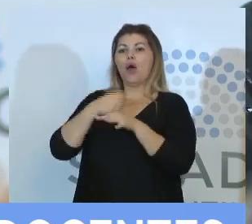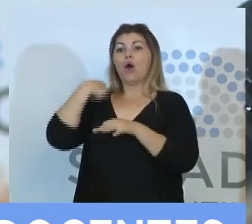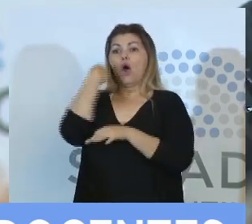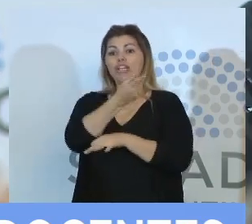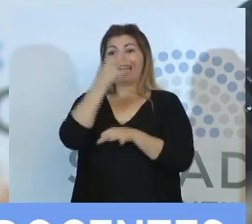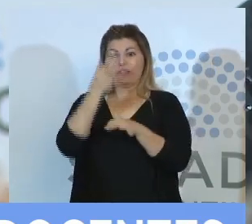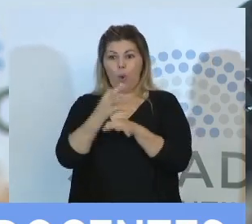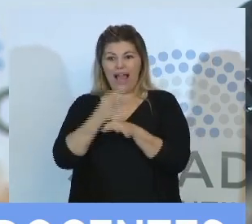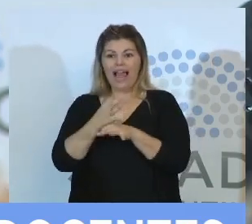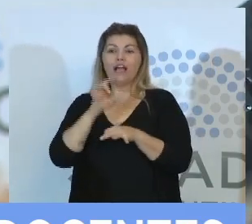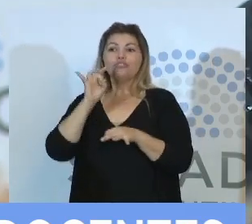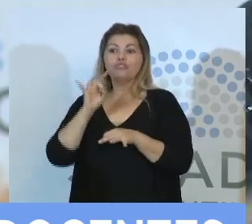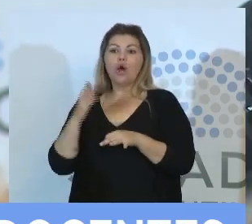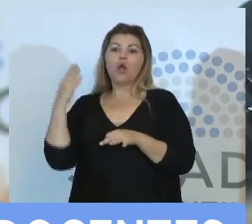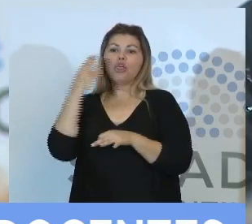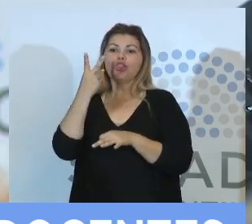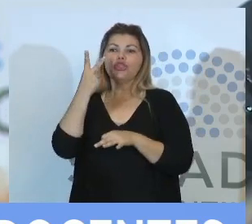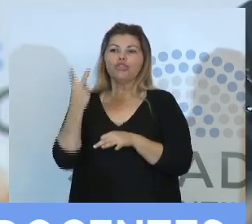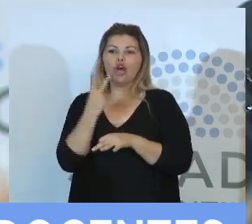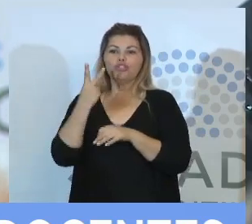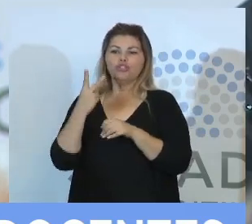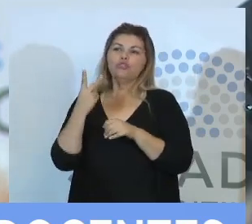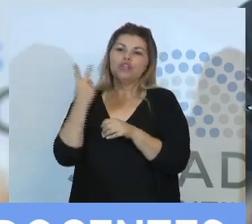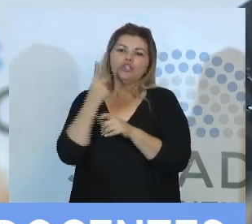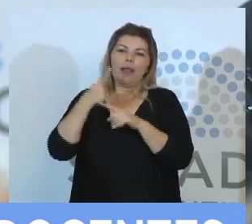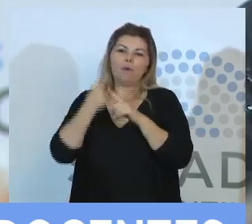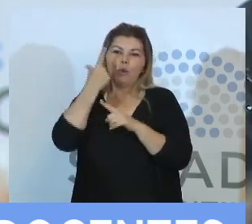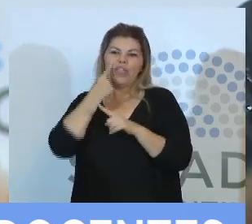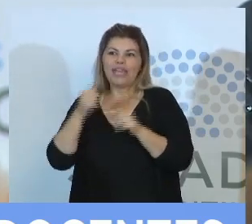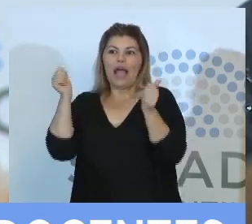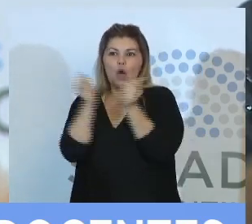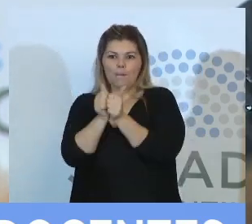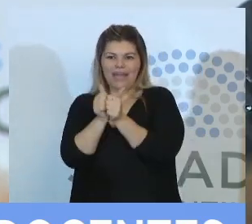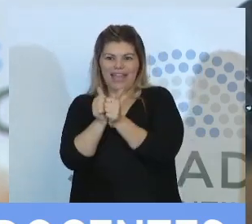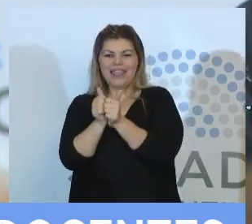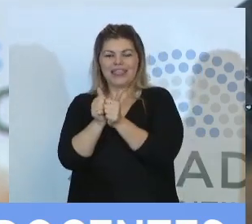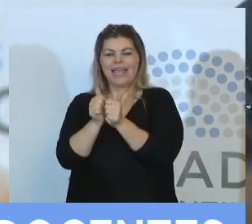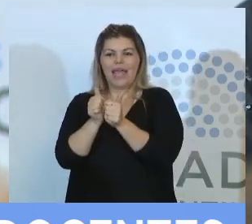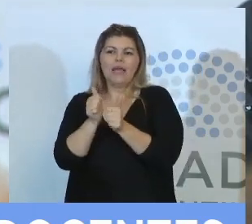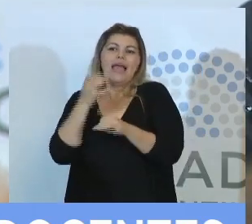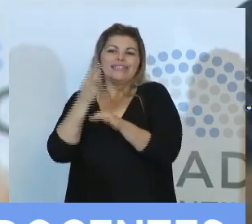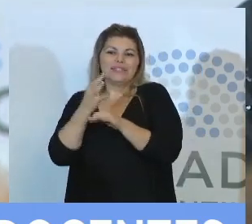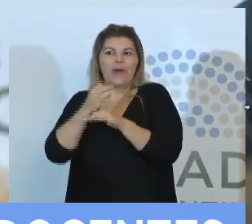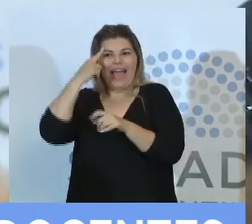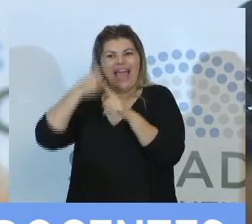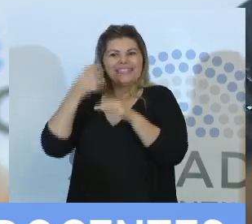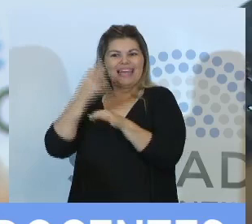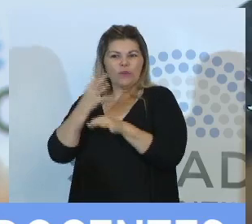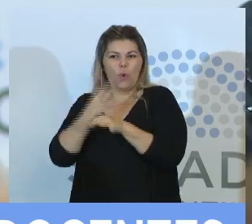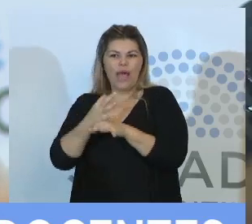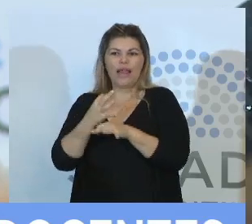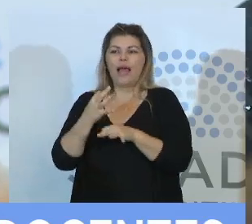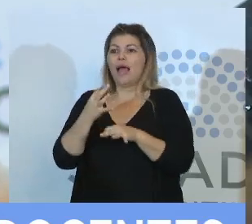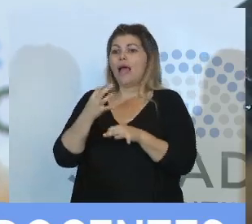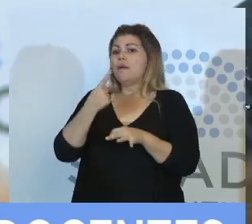anterior, al cual iba solamente 2 horas por día durante todo el año con acompañante. Era un colegio que me dijeron, no podemos controlar a